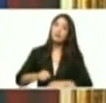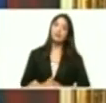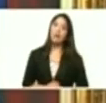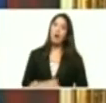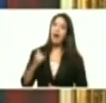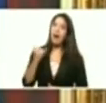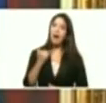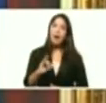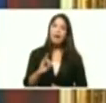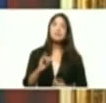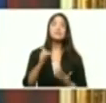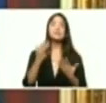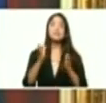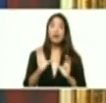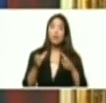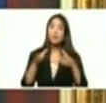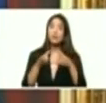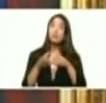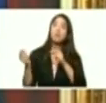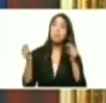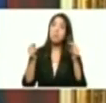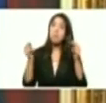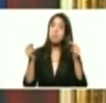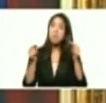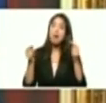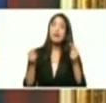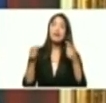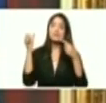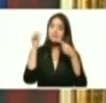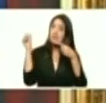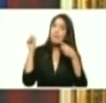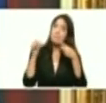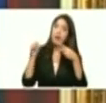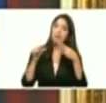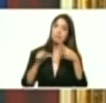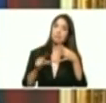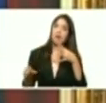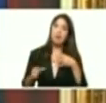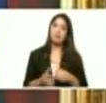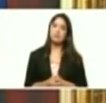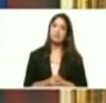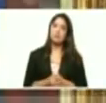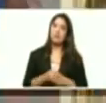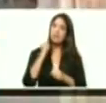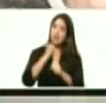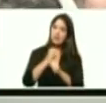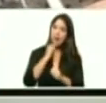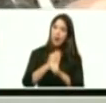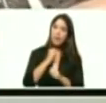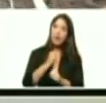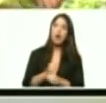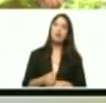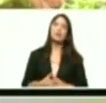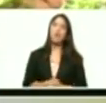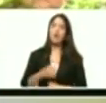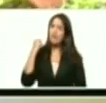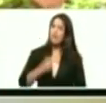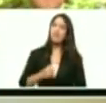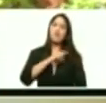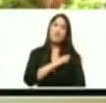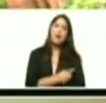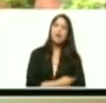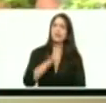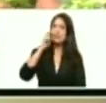tenido sesiones, por lo menos, semanalmente, sesiones de trabajo intensas,